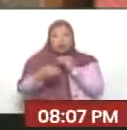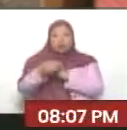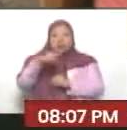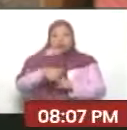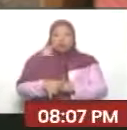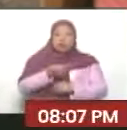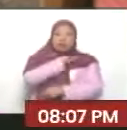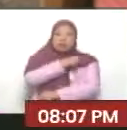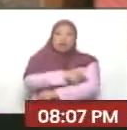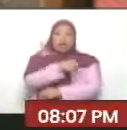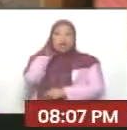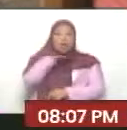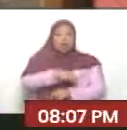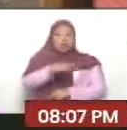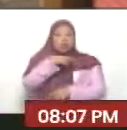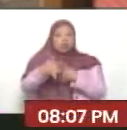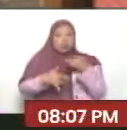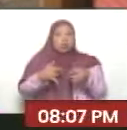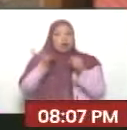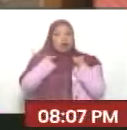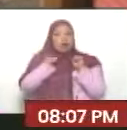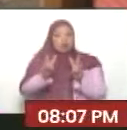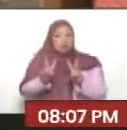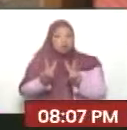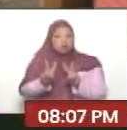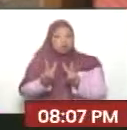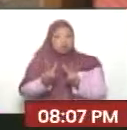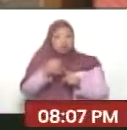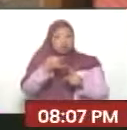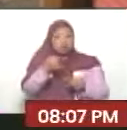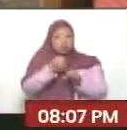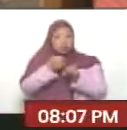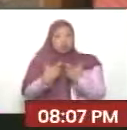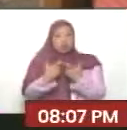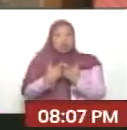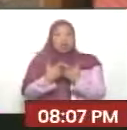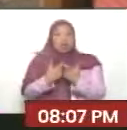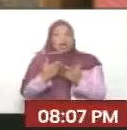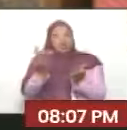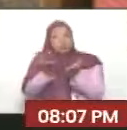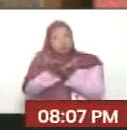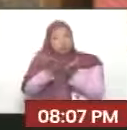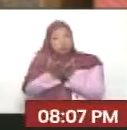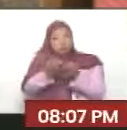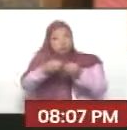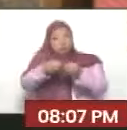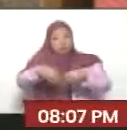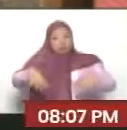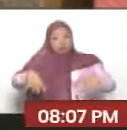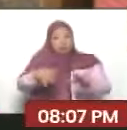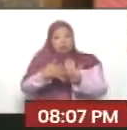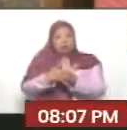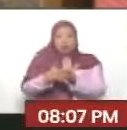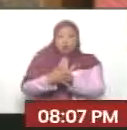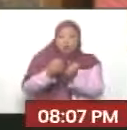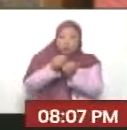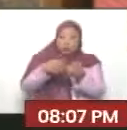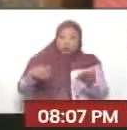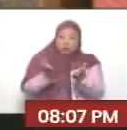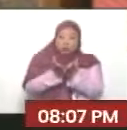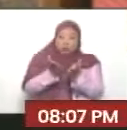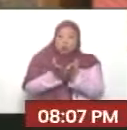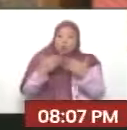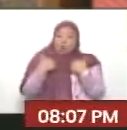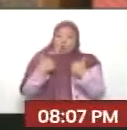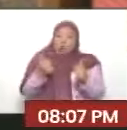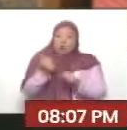en el cual ya hicieron alguna carga, han hecho algunas cargas, para que registremos el acto de votación y que sean los